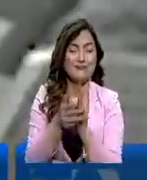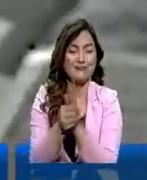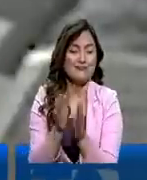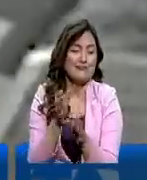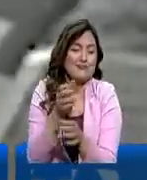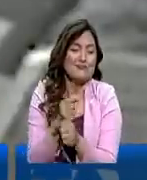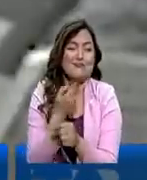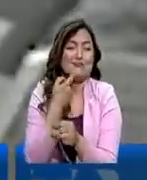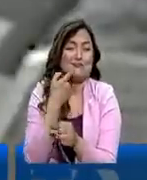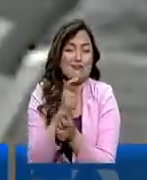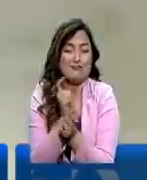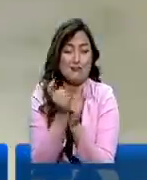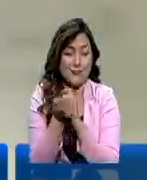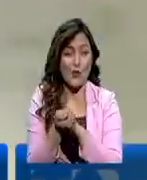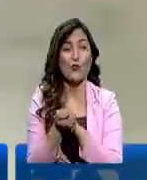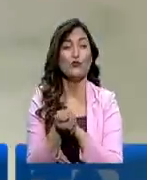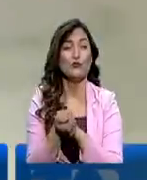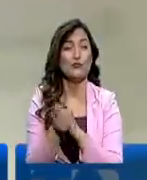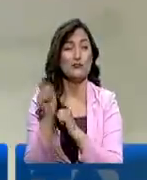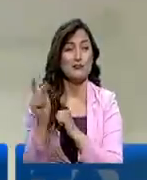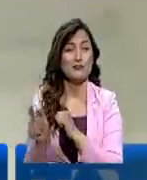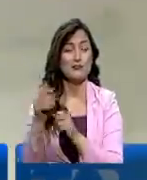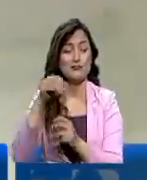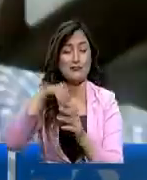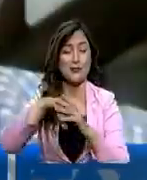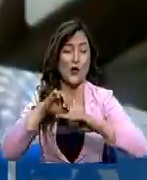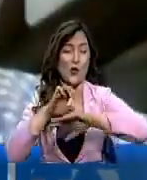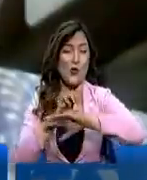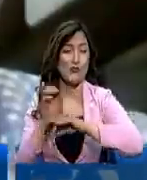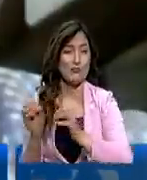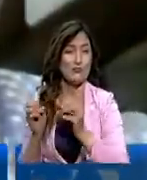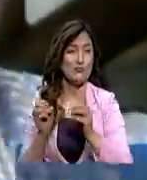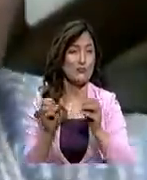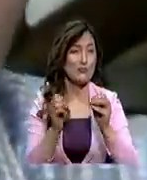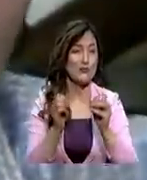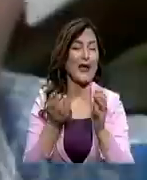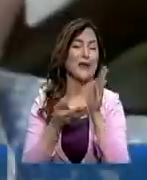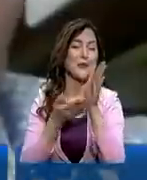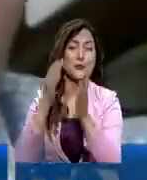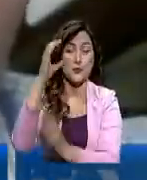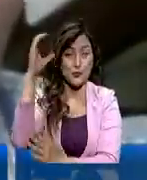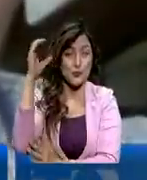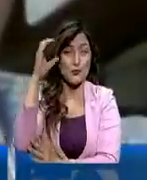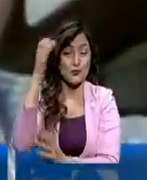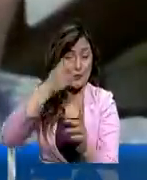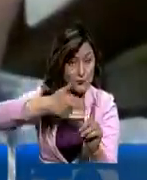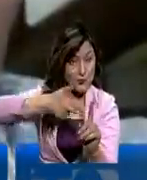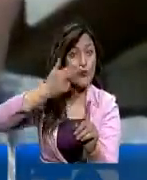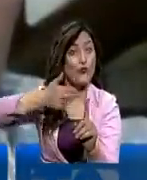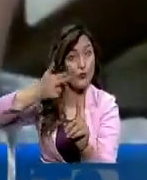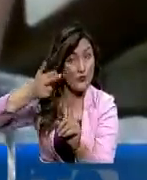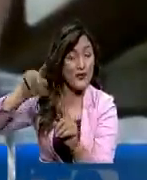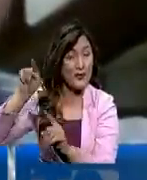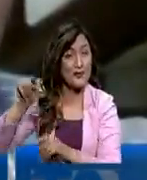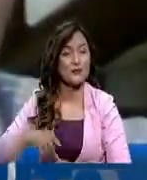aumentó por el cambio de dinámica del crimen organizado dentro del país. Ya se vio en Colombia que tipos de sicariatos